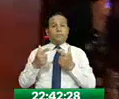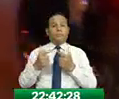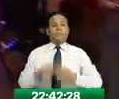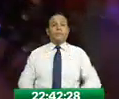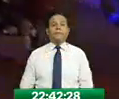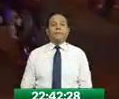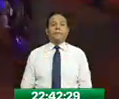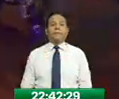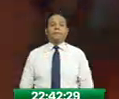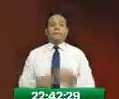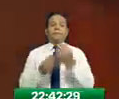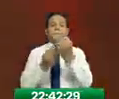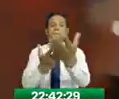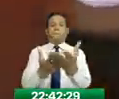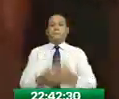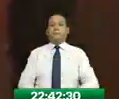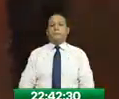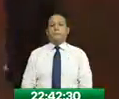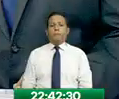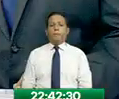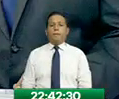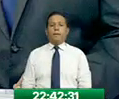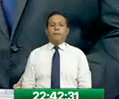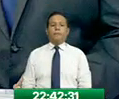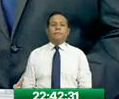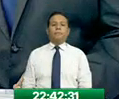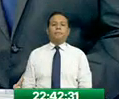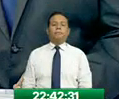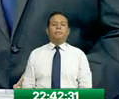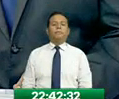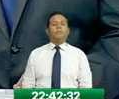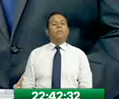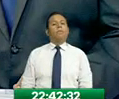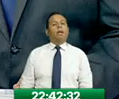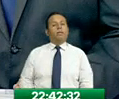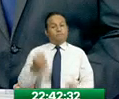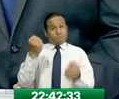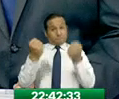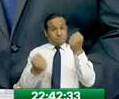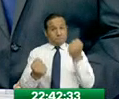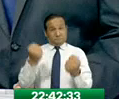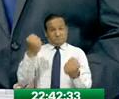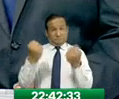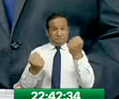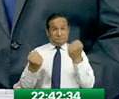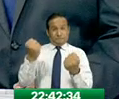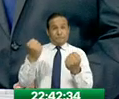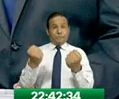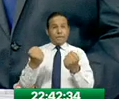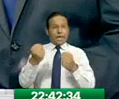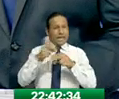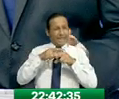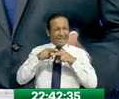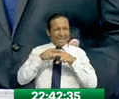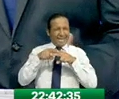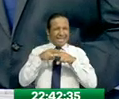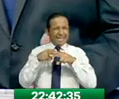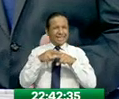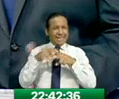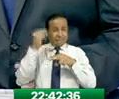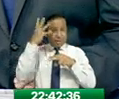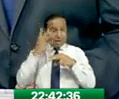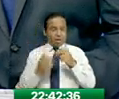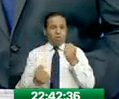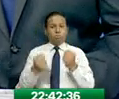Informó Jorge Salazar. Conductores de vehículos amarillos que prestan servicios de taxirruta desde Guayaquil hasta